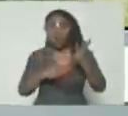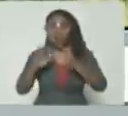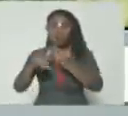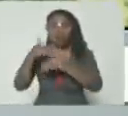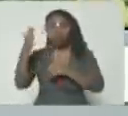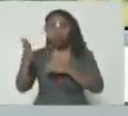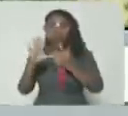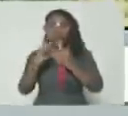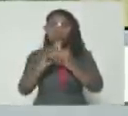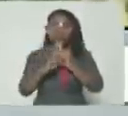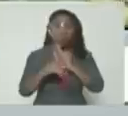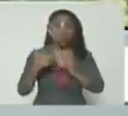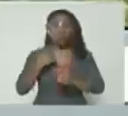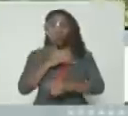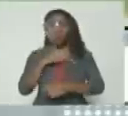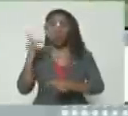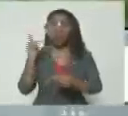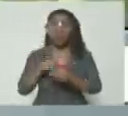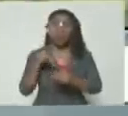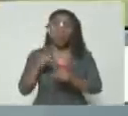el robo de nuestro petróleo,